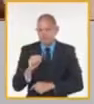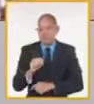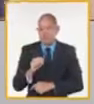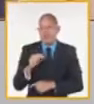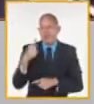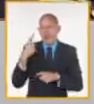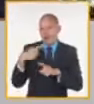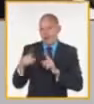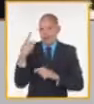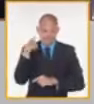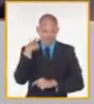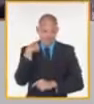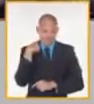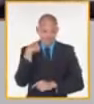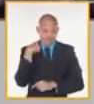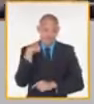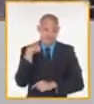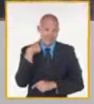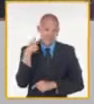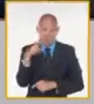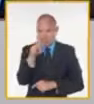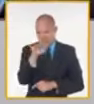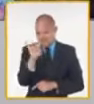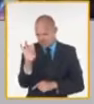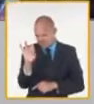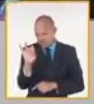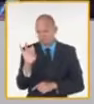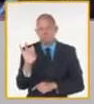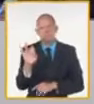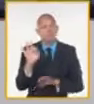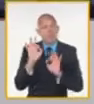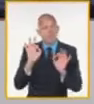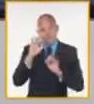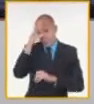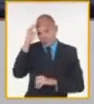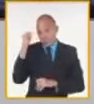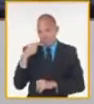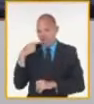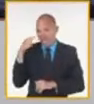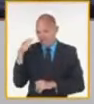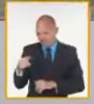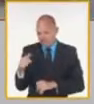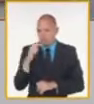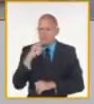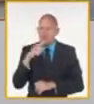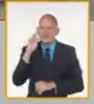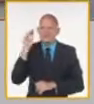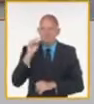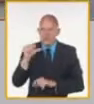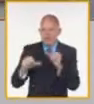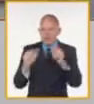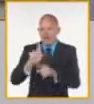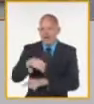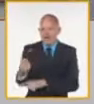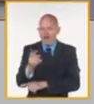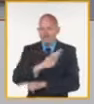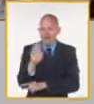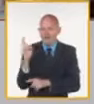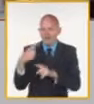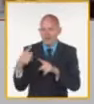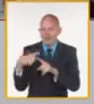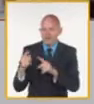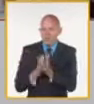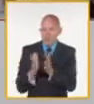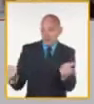año 17 ahí le dio como dicen ellos mismos le dio oxígeno a la cont contrarrevolución la organización están intactas O sea están